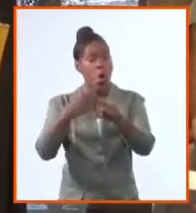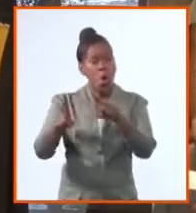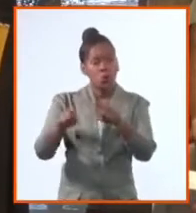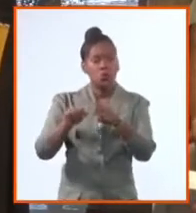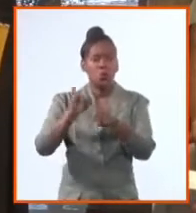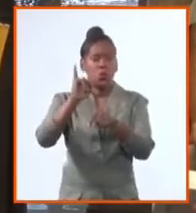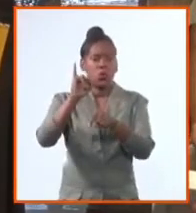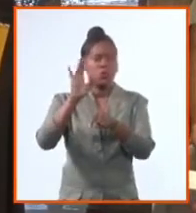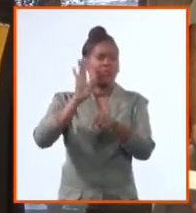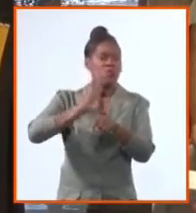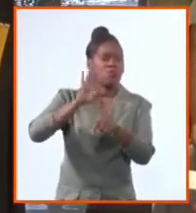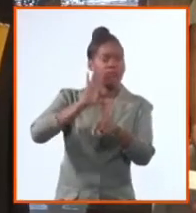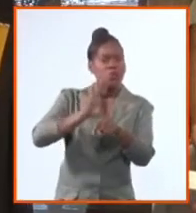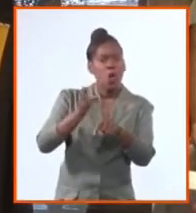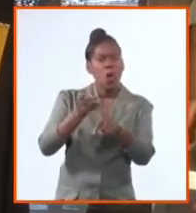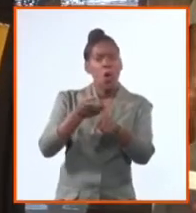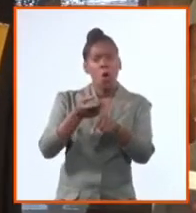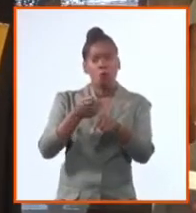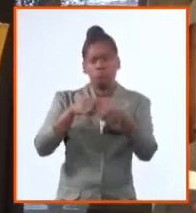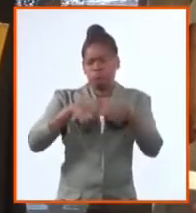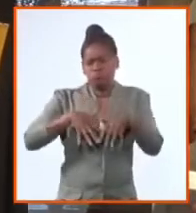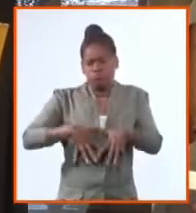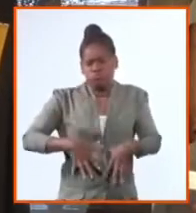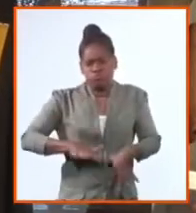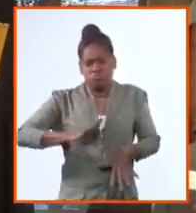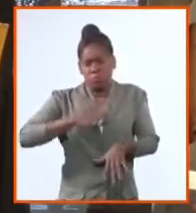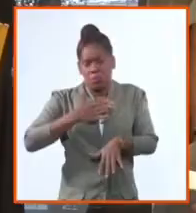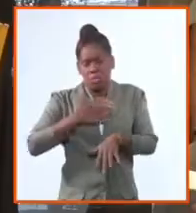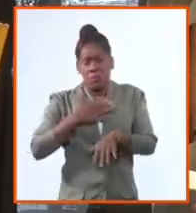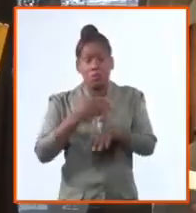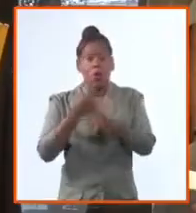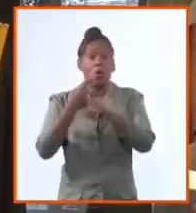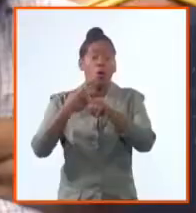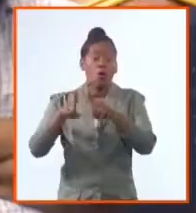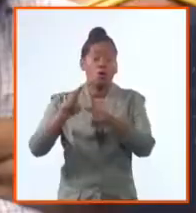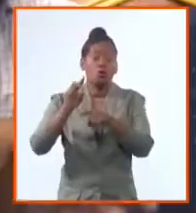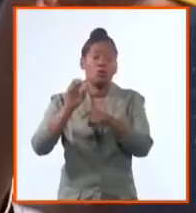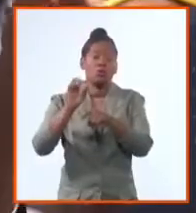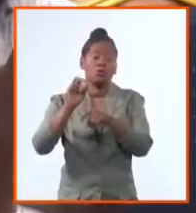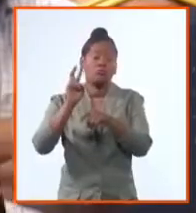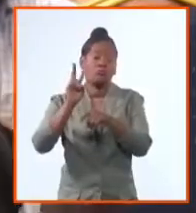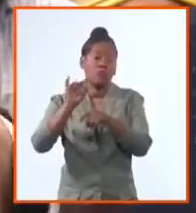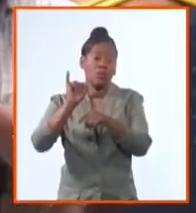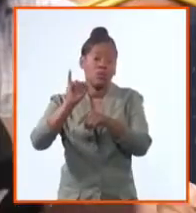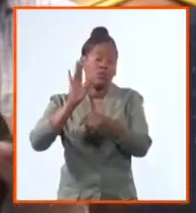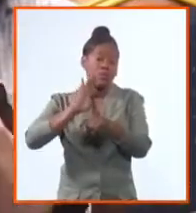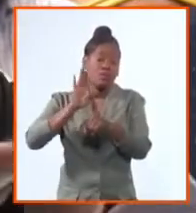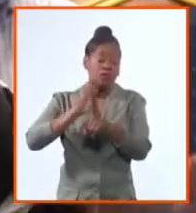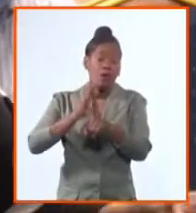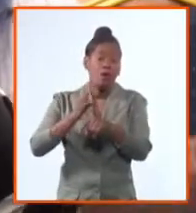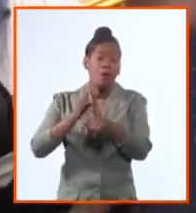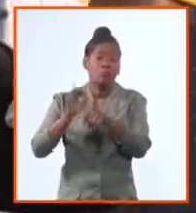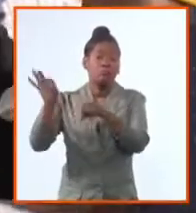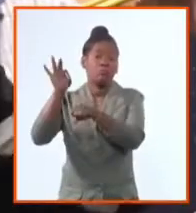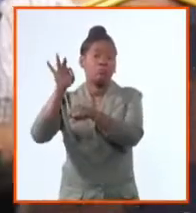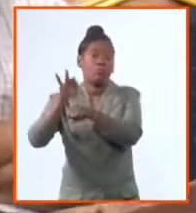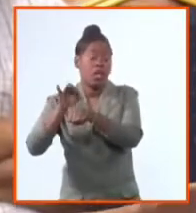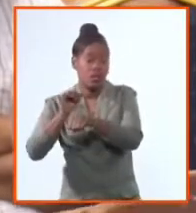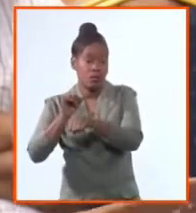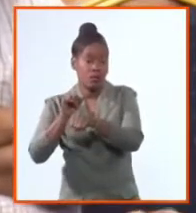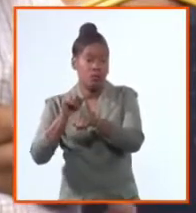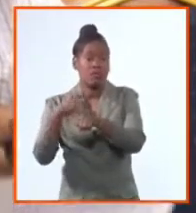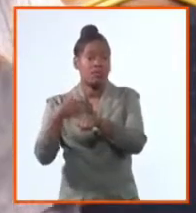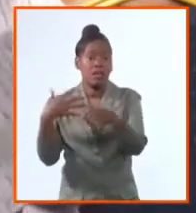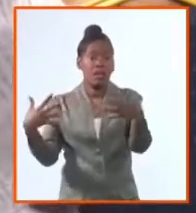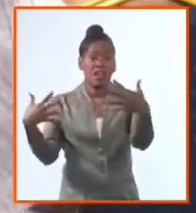por la infección bacteriana y que no dimos al clavo con el antibiótico. Y esa es la pandemia que